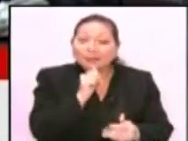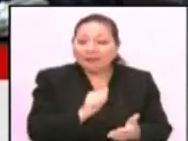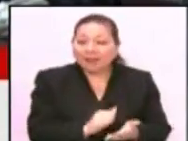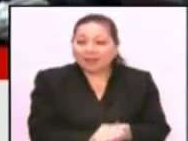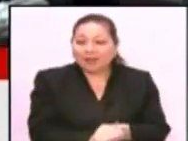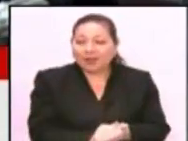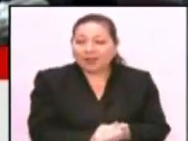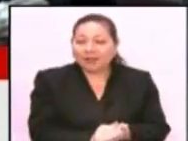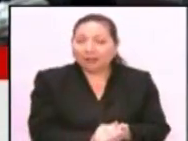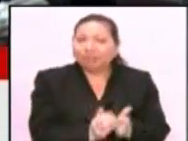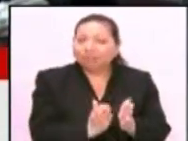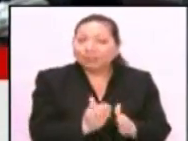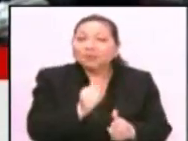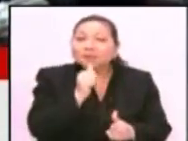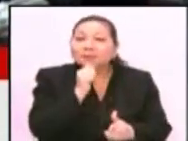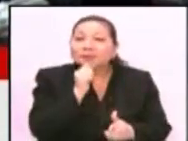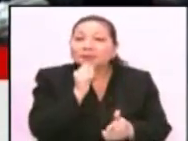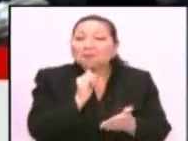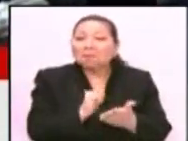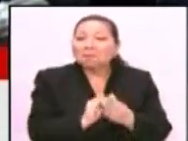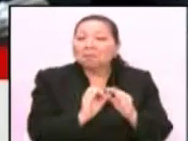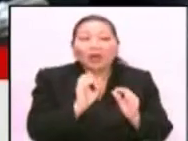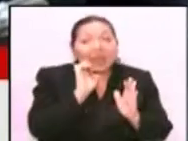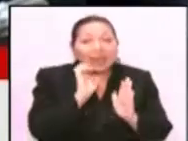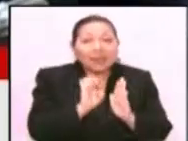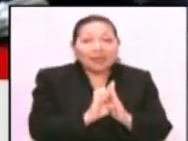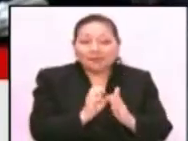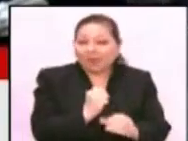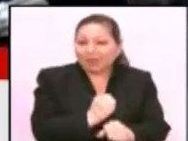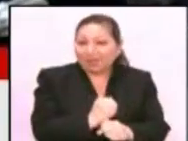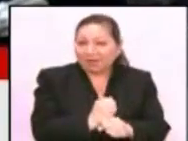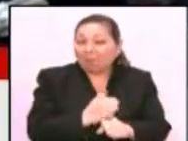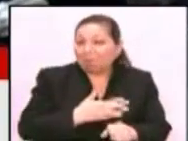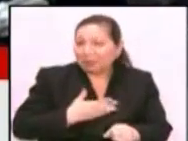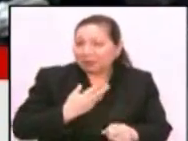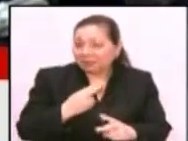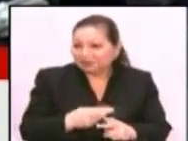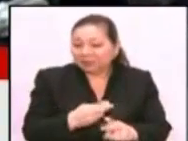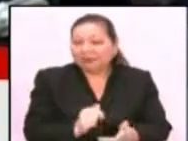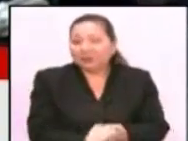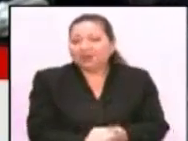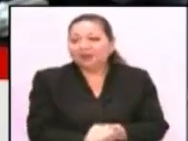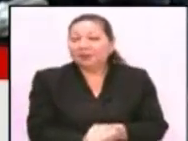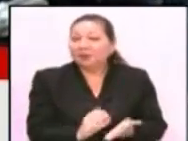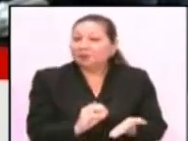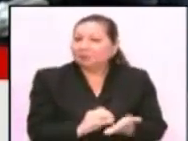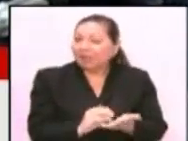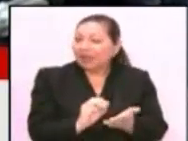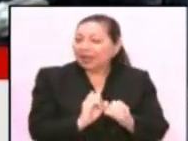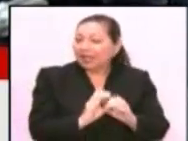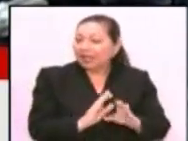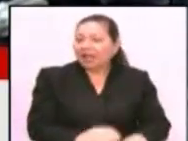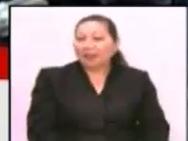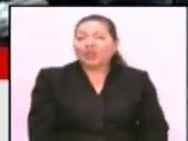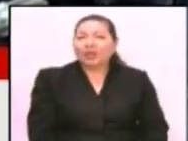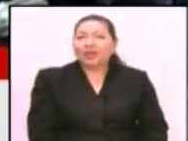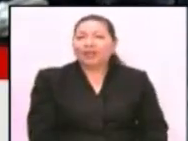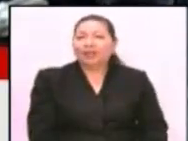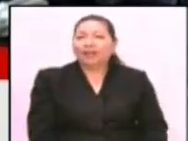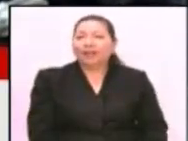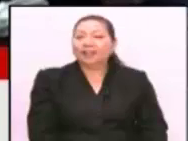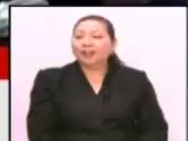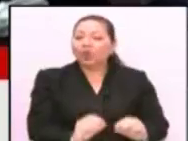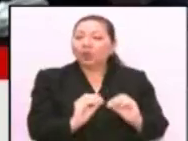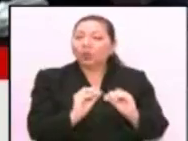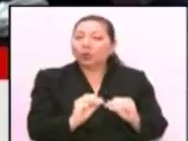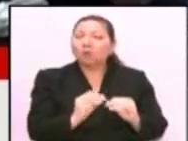en este caso operadores privados. Voy a poner el ejemplo de trabajo para que puedan ver los resultados de una forma más clara, pero eso se puede aplicar a diferentes